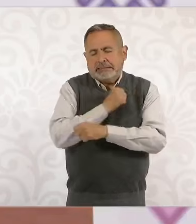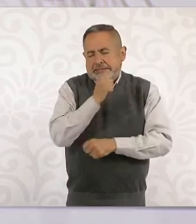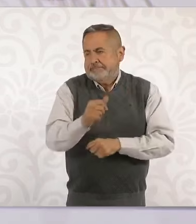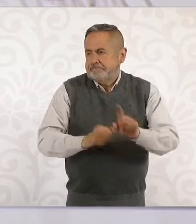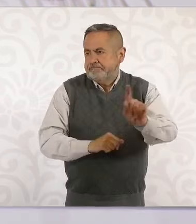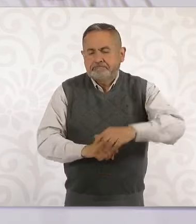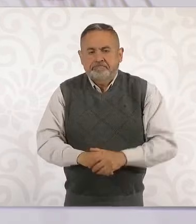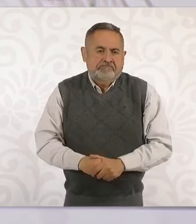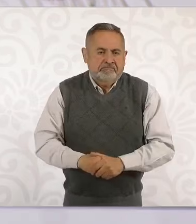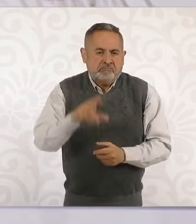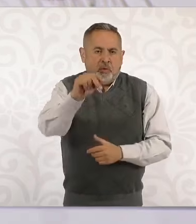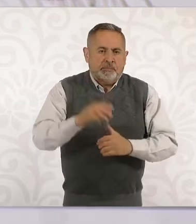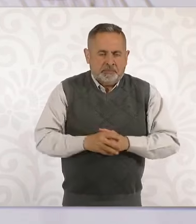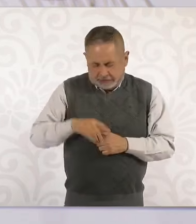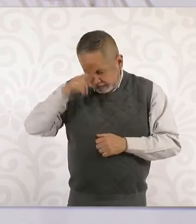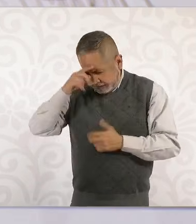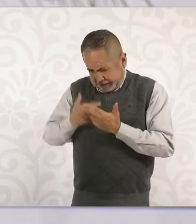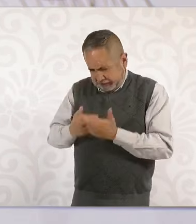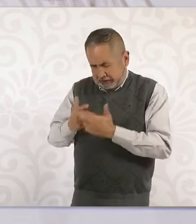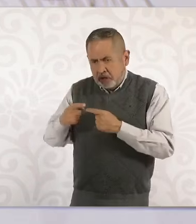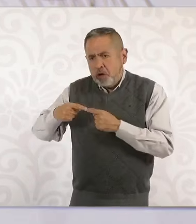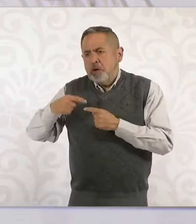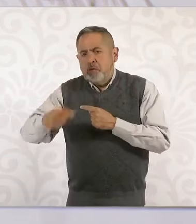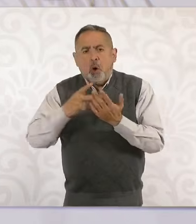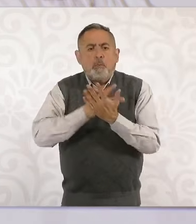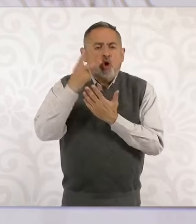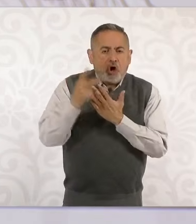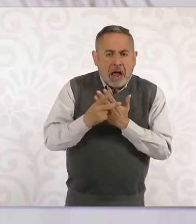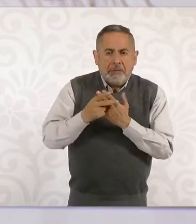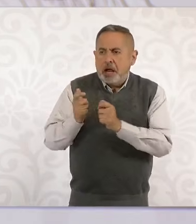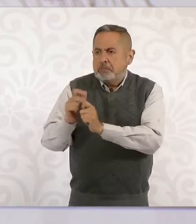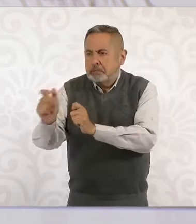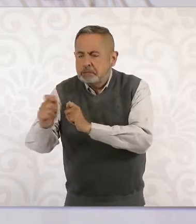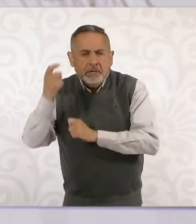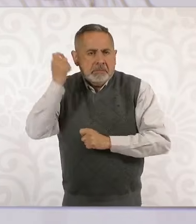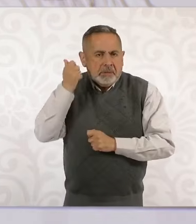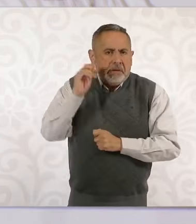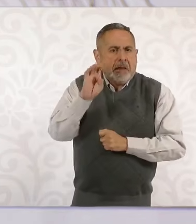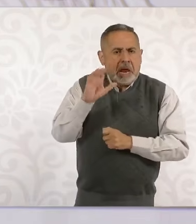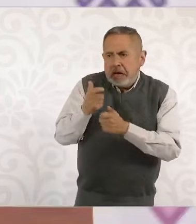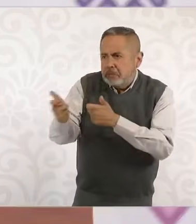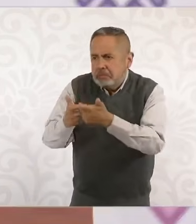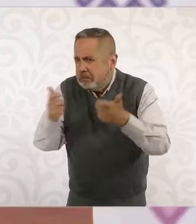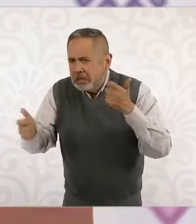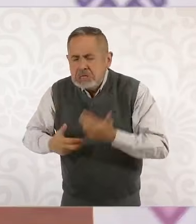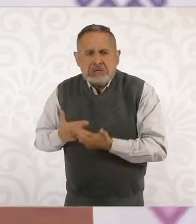Está considerado todo el recurso para todos los programas de bienestar y también para la